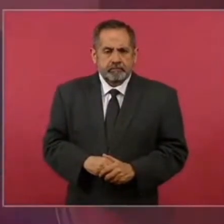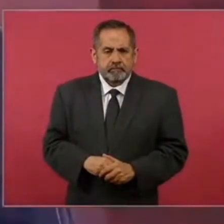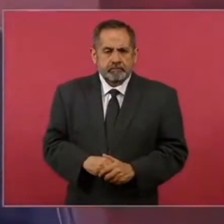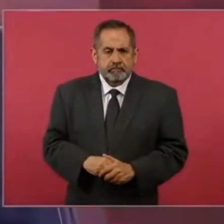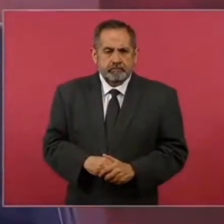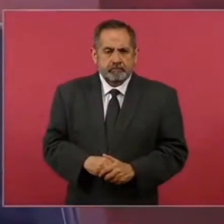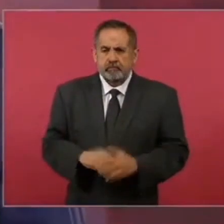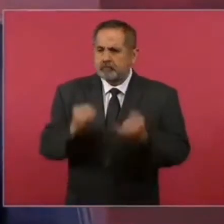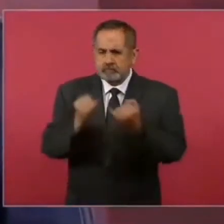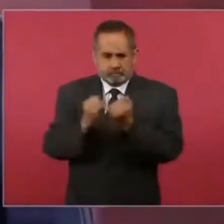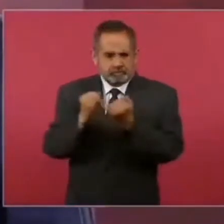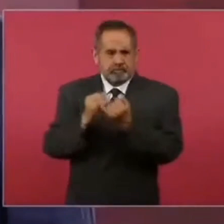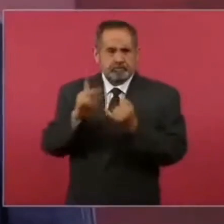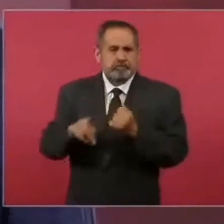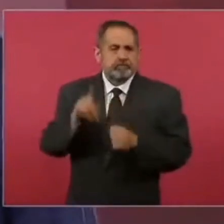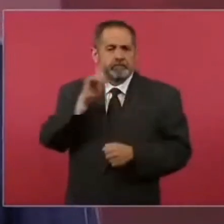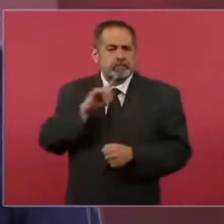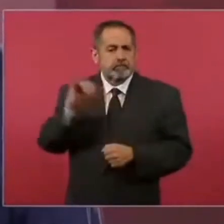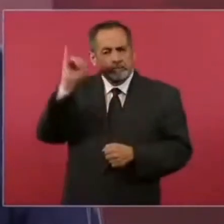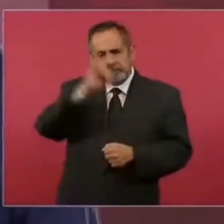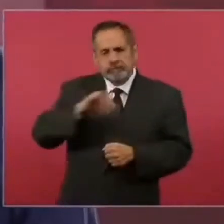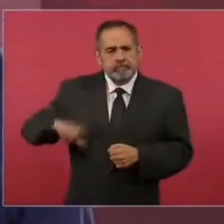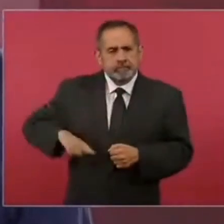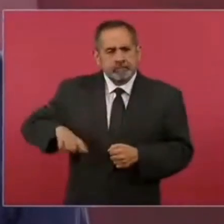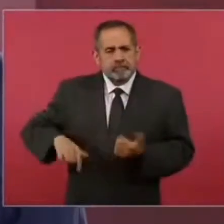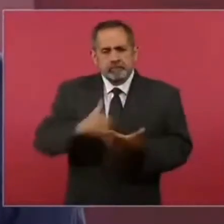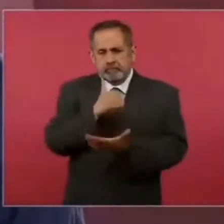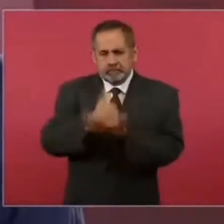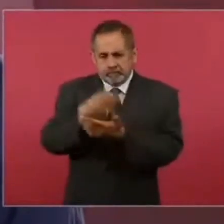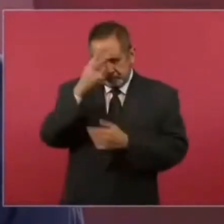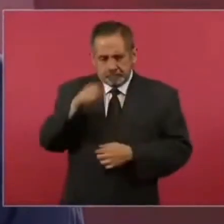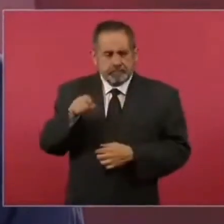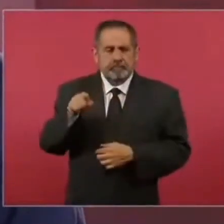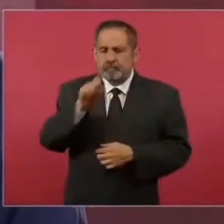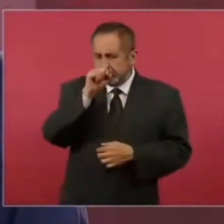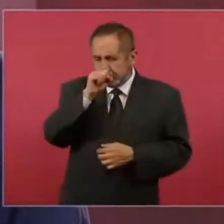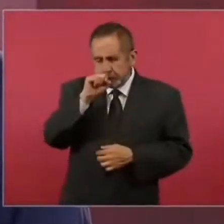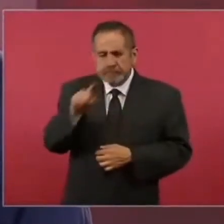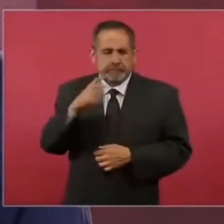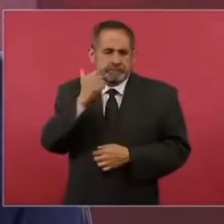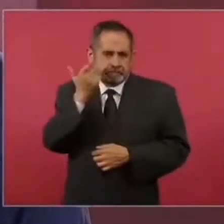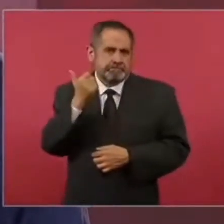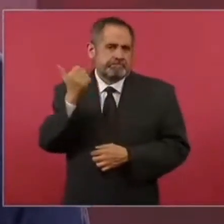la jefa de gobierno de la Ciudad de México,